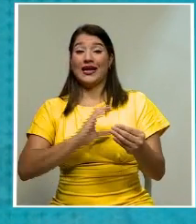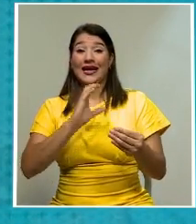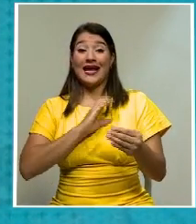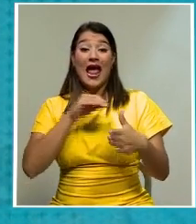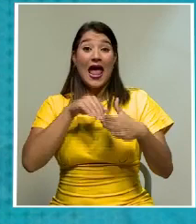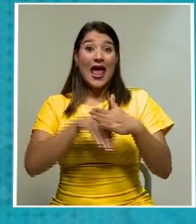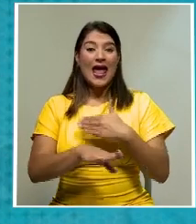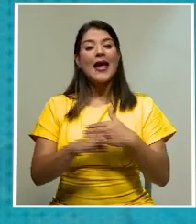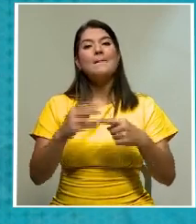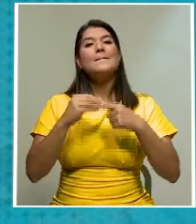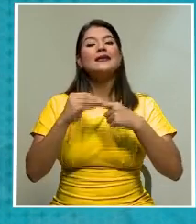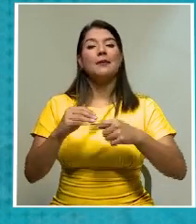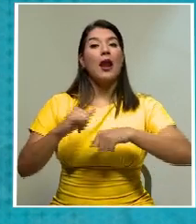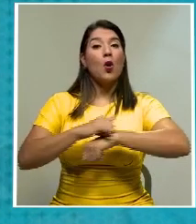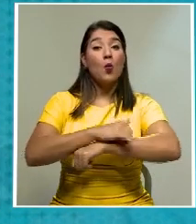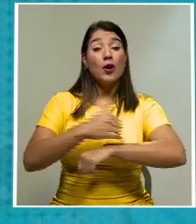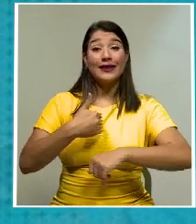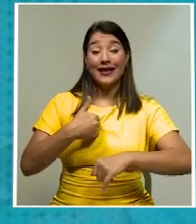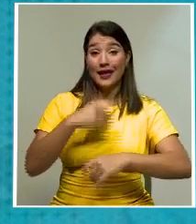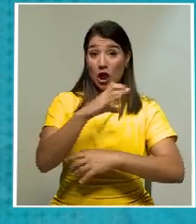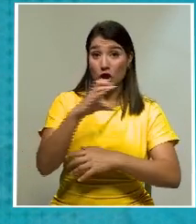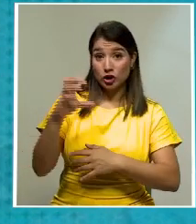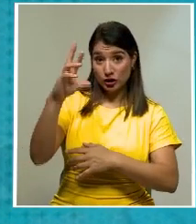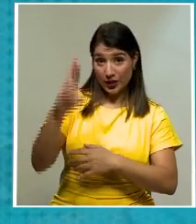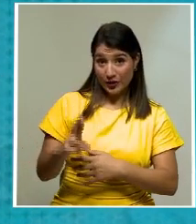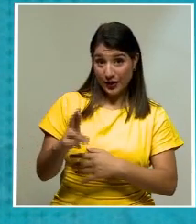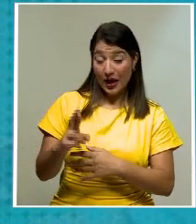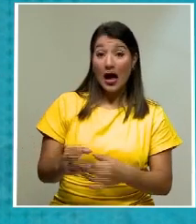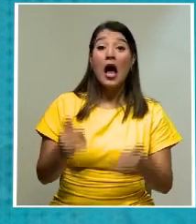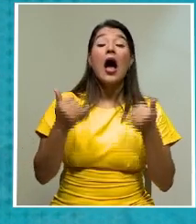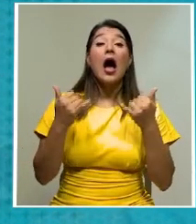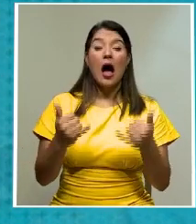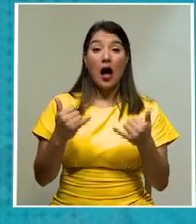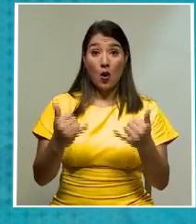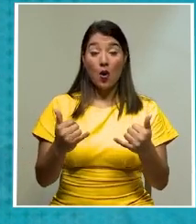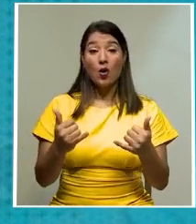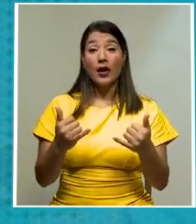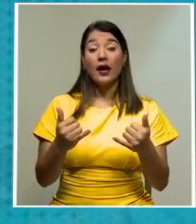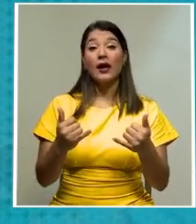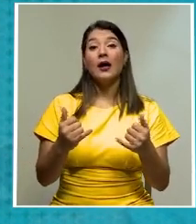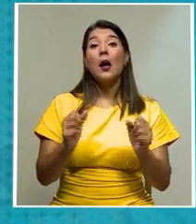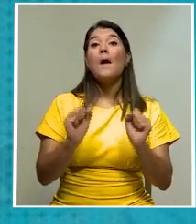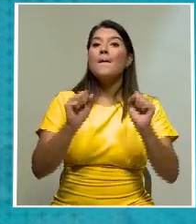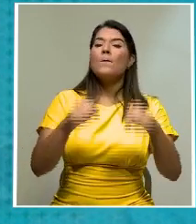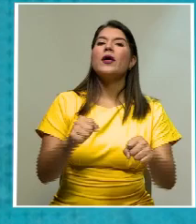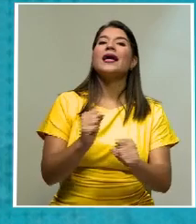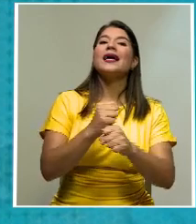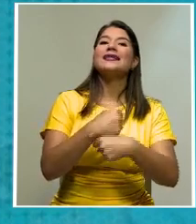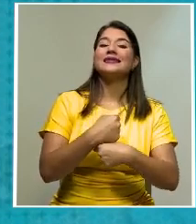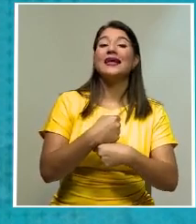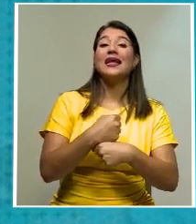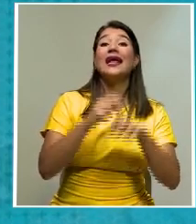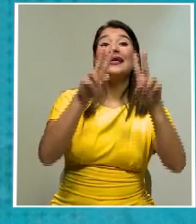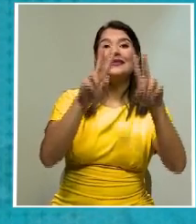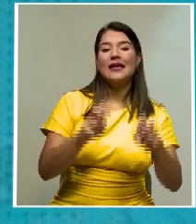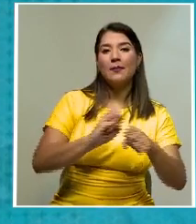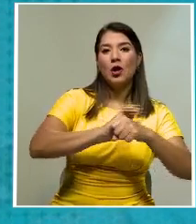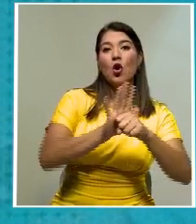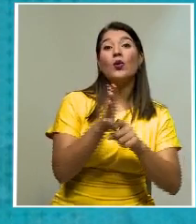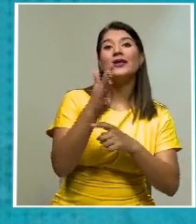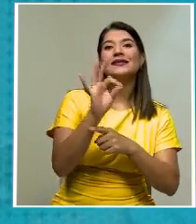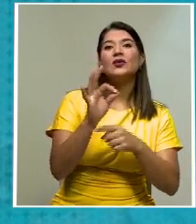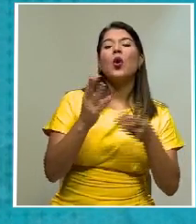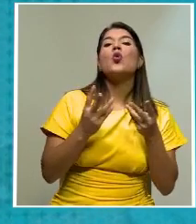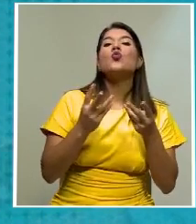Rica. Ahora, los viajeros nacionales e internacionales podrán realizarse la prueba de COVID-19 de una manera rápida, fácil y